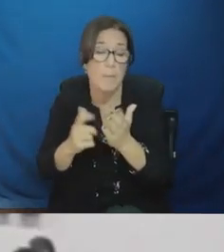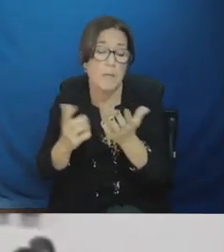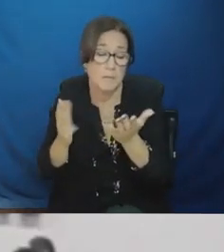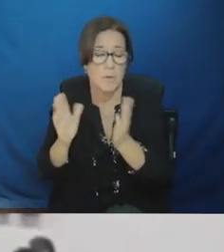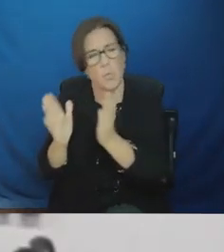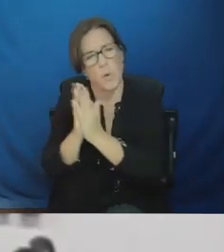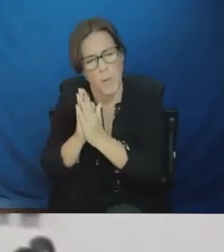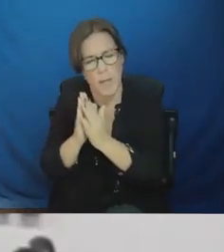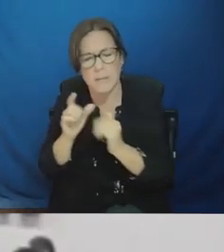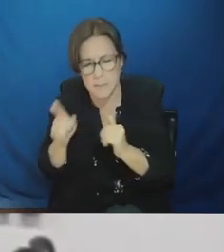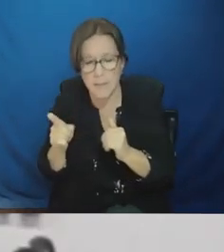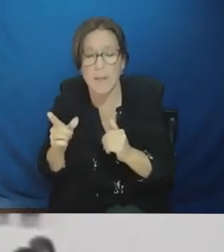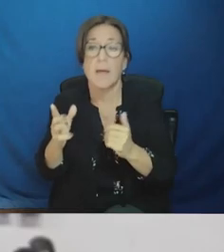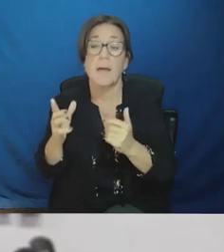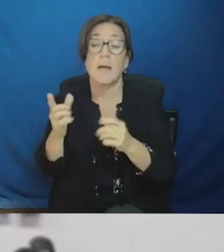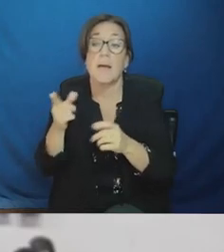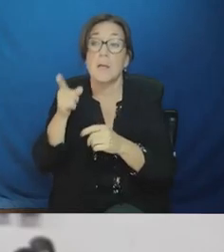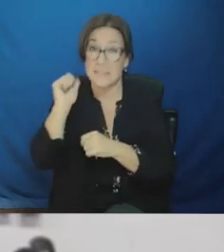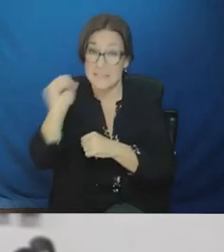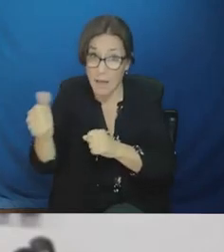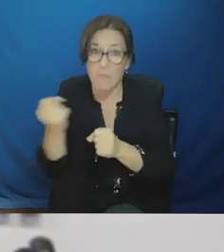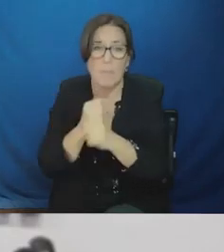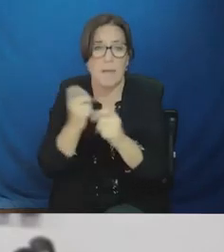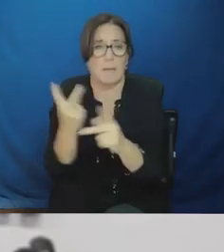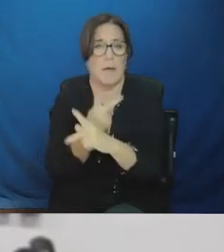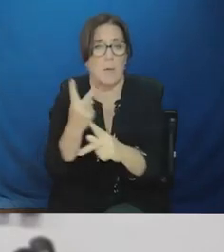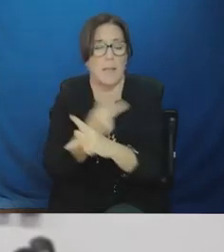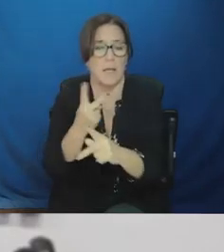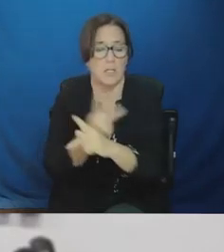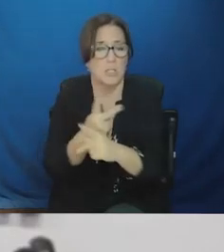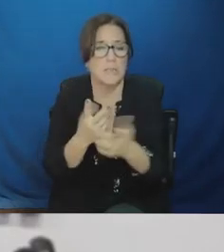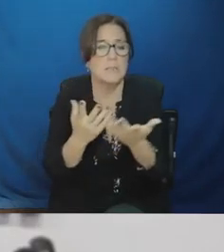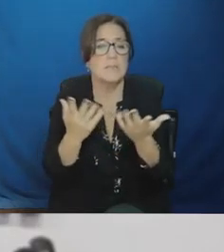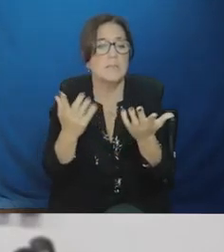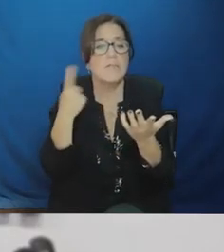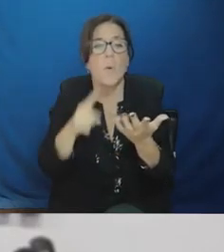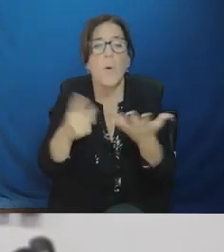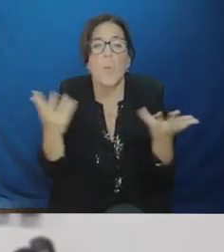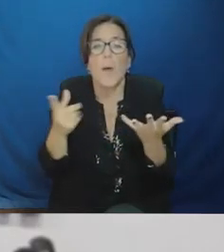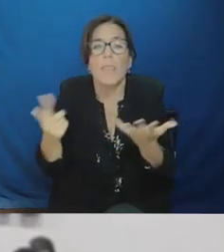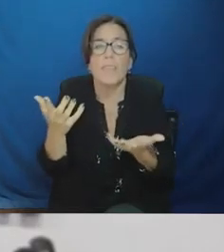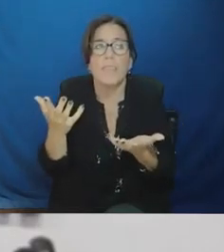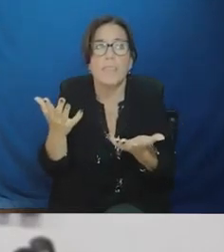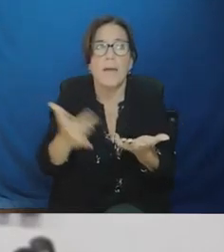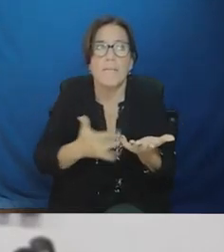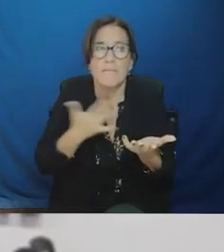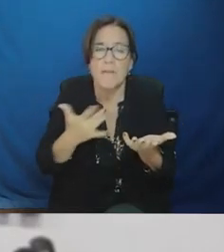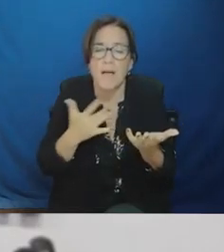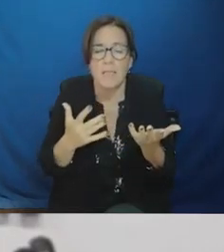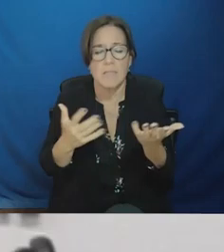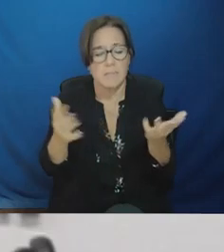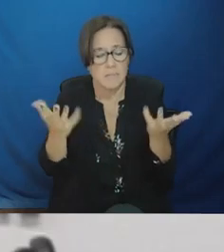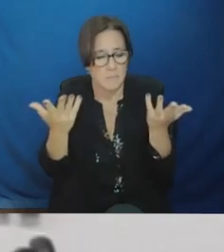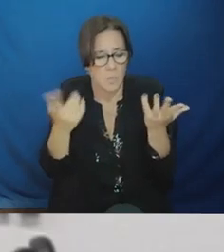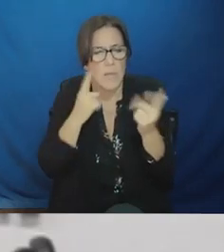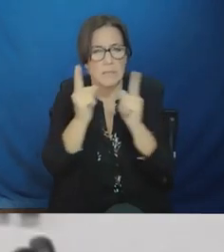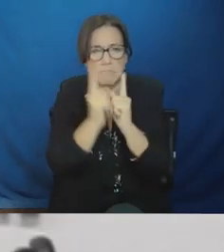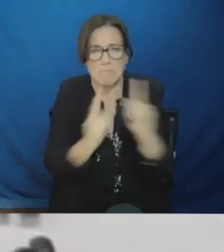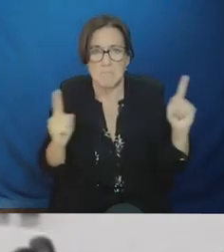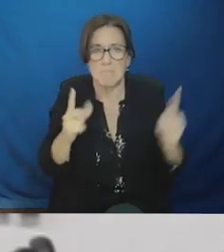mirarán sus solicitudes de cursos y que hicieran los cálculos según el tamaño de clase que ellos pensaban o